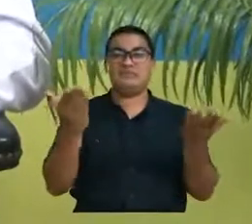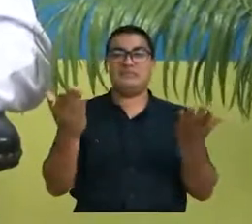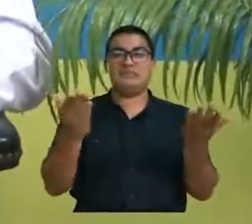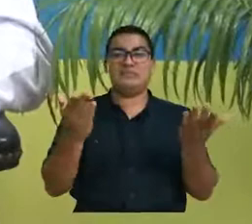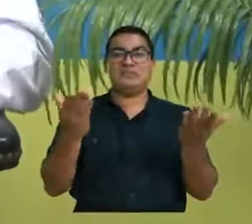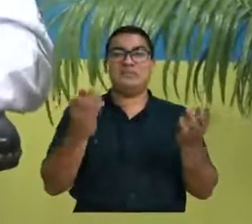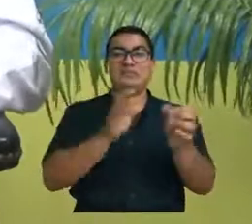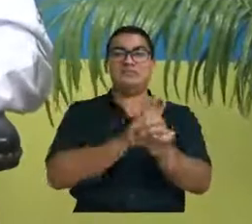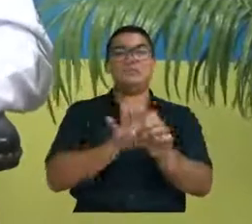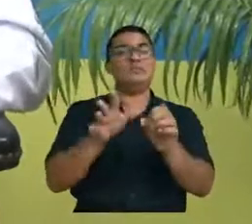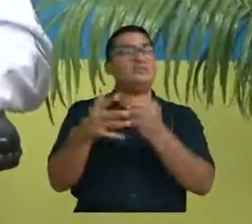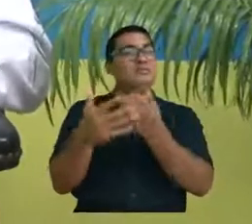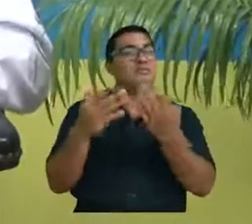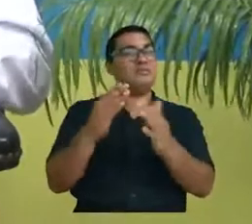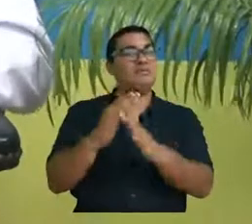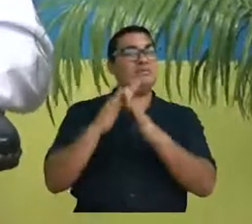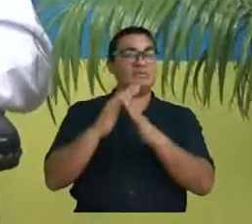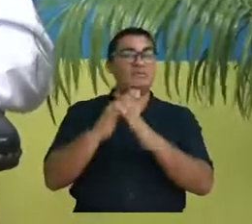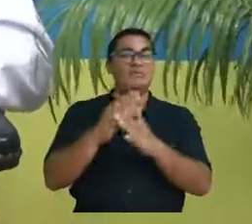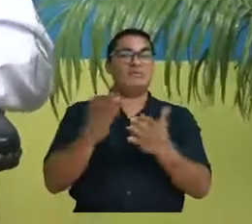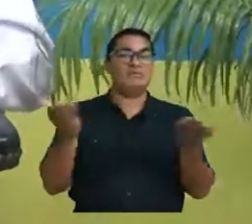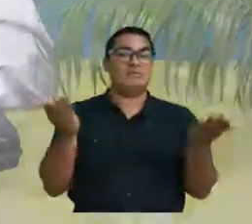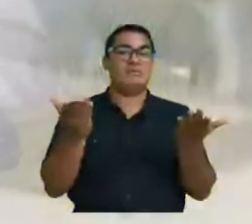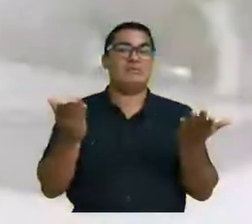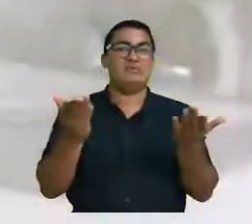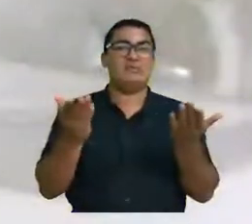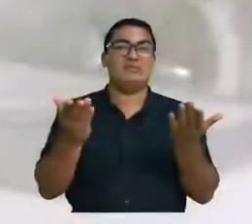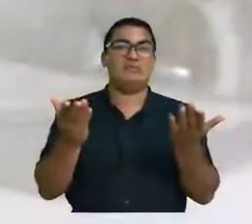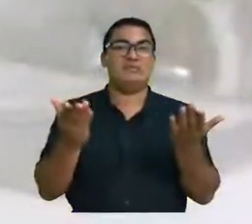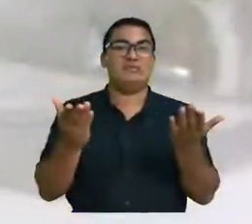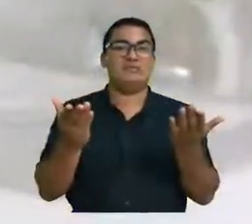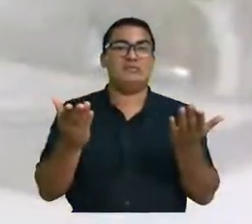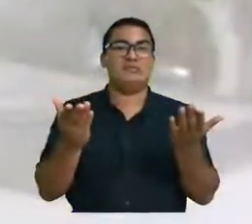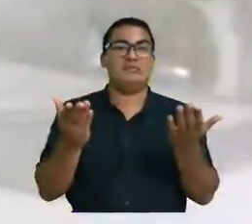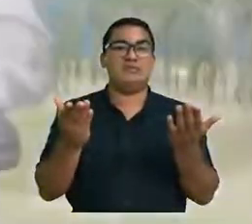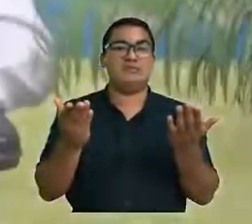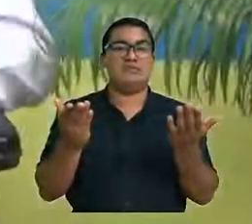matar ahorita la prevención con el coronavirus.